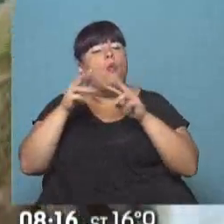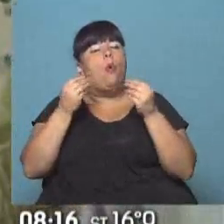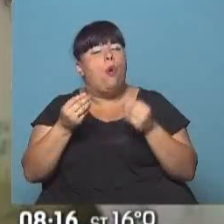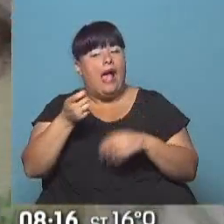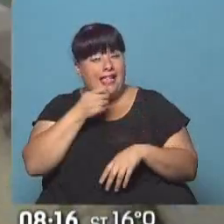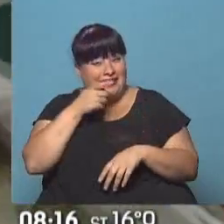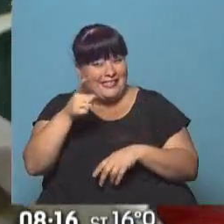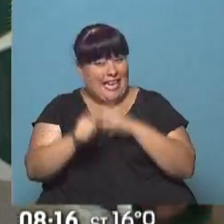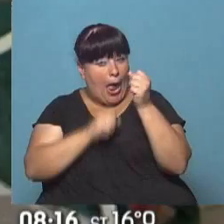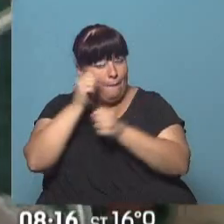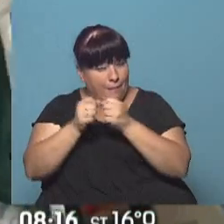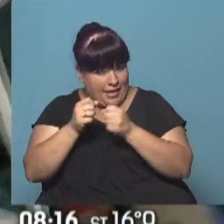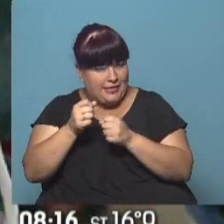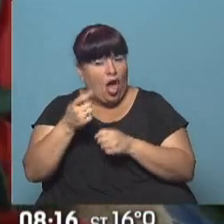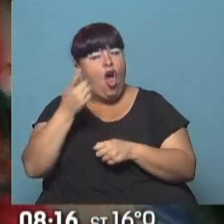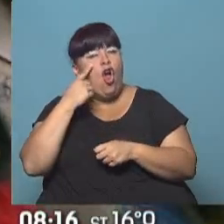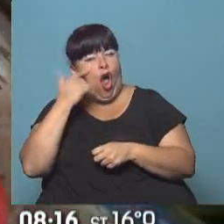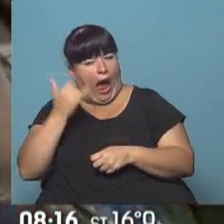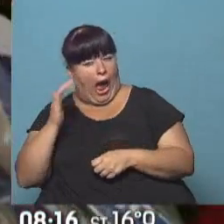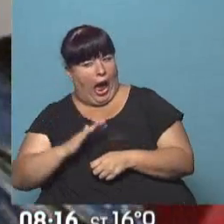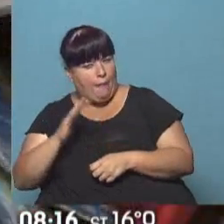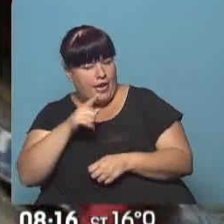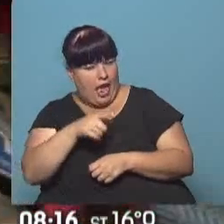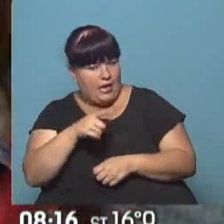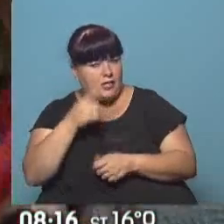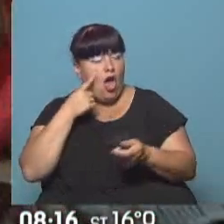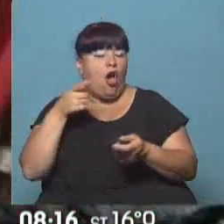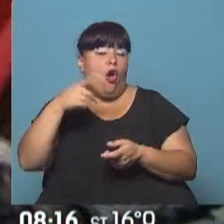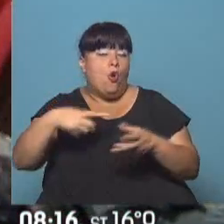si esas empresas conocían las amenazas que Montero